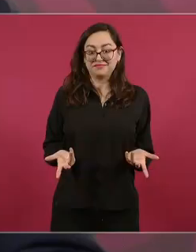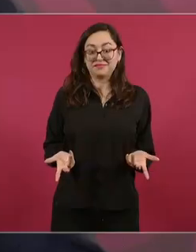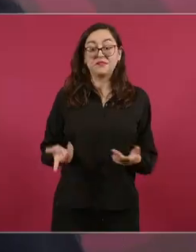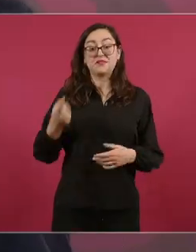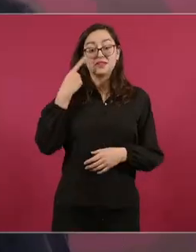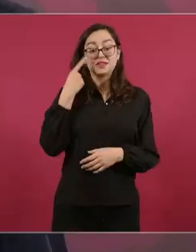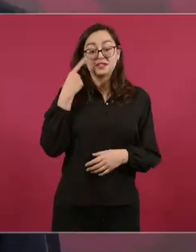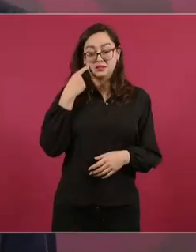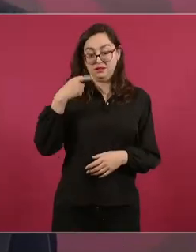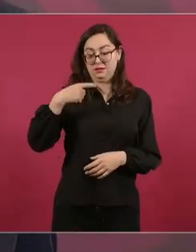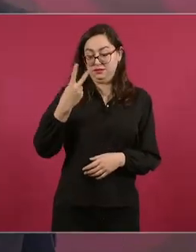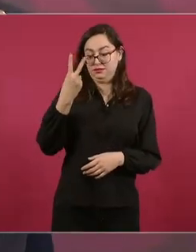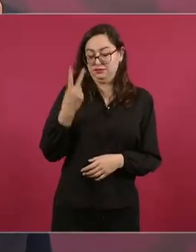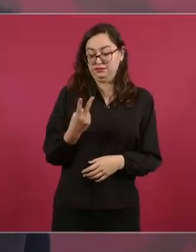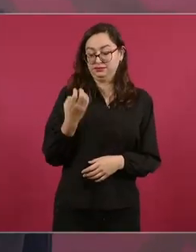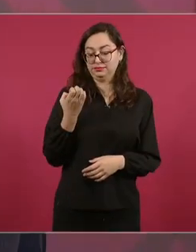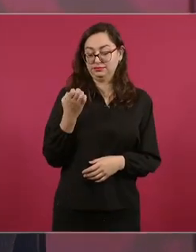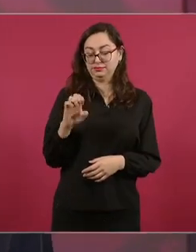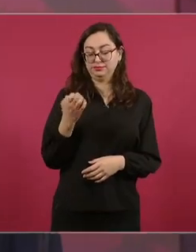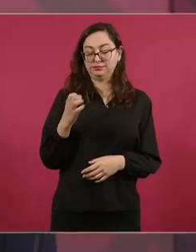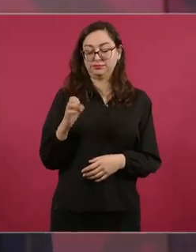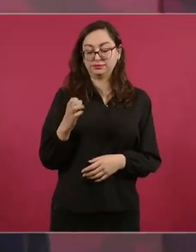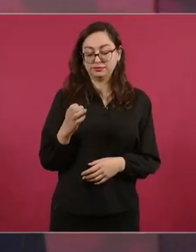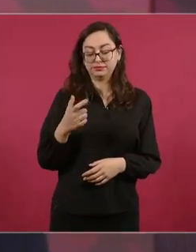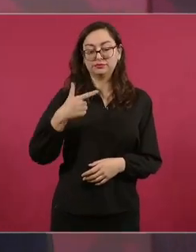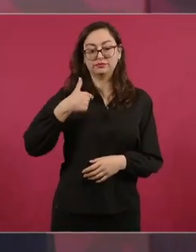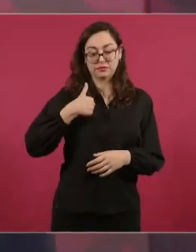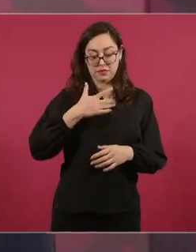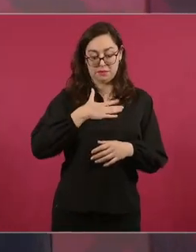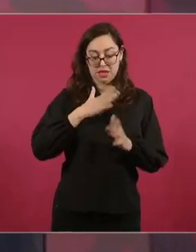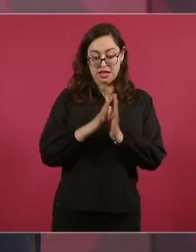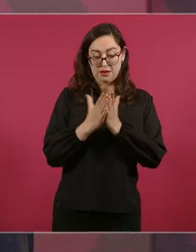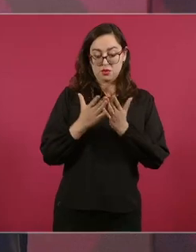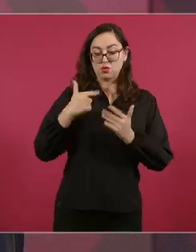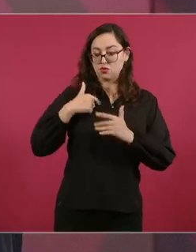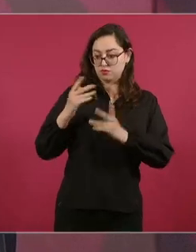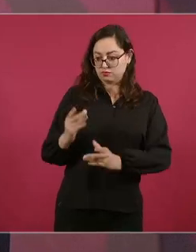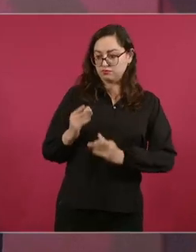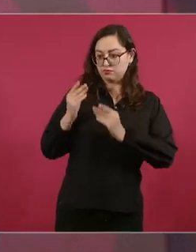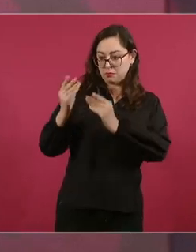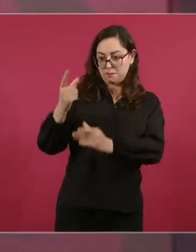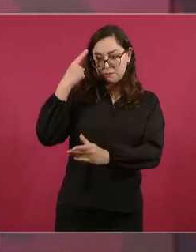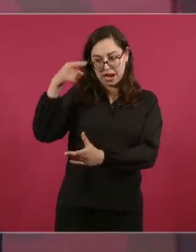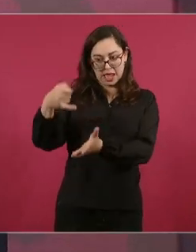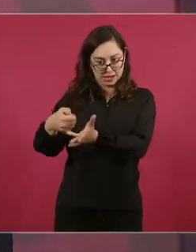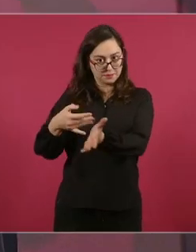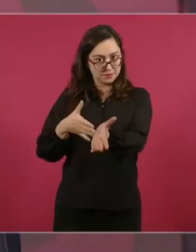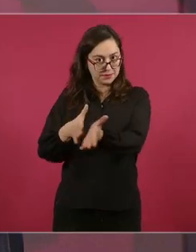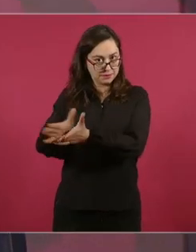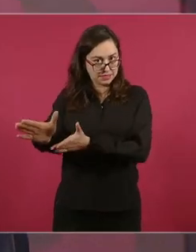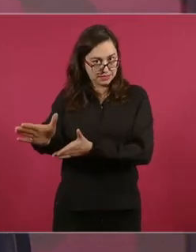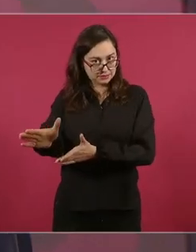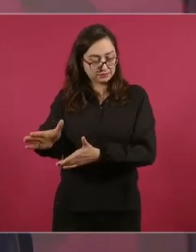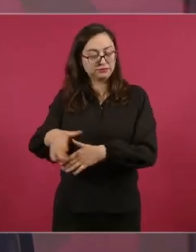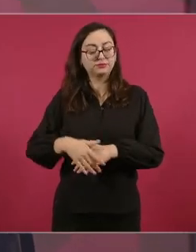y les decía yo que hace 3-4 meses me enteré de esto. Y para ponerlo,